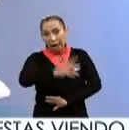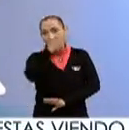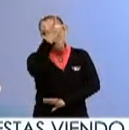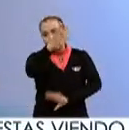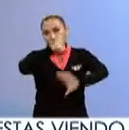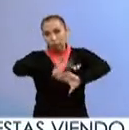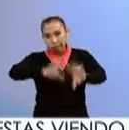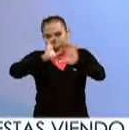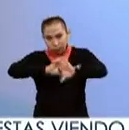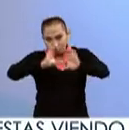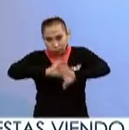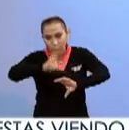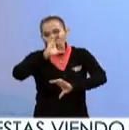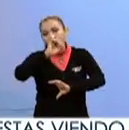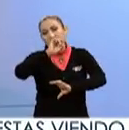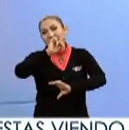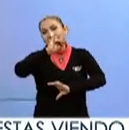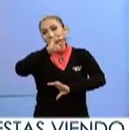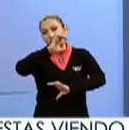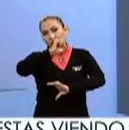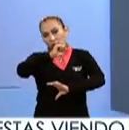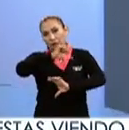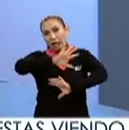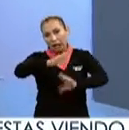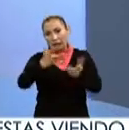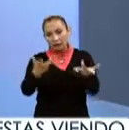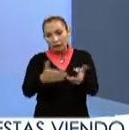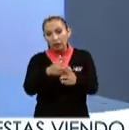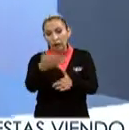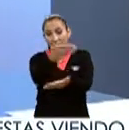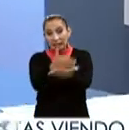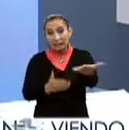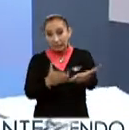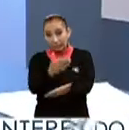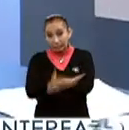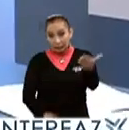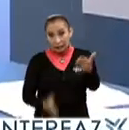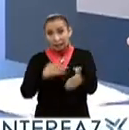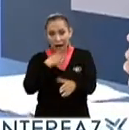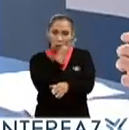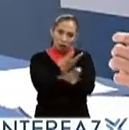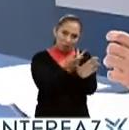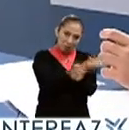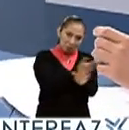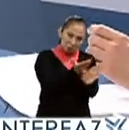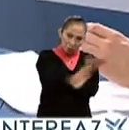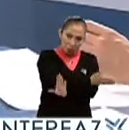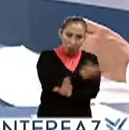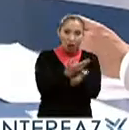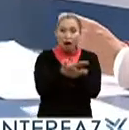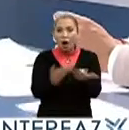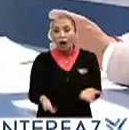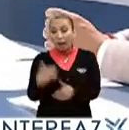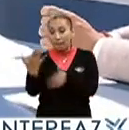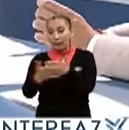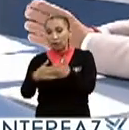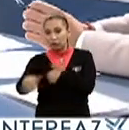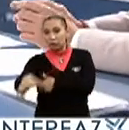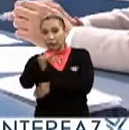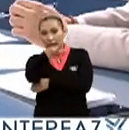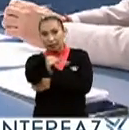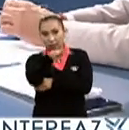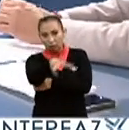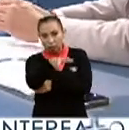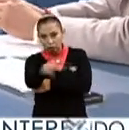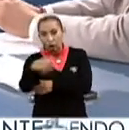8 conciertos, 8 conciertos que estamos dando. Vamos a la mitad, ya hemos dado 4 conciertos, vamos el próximo